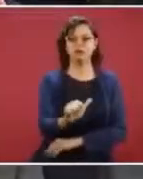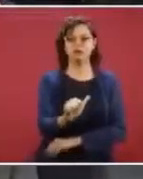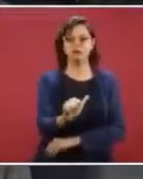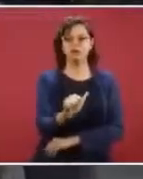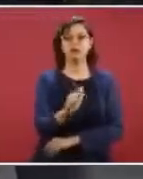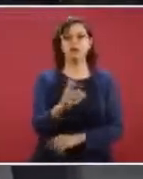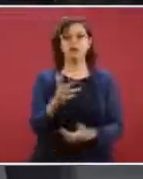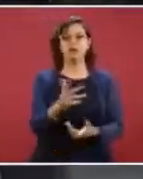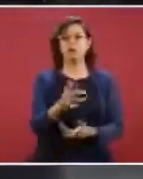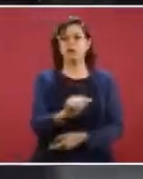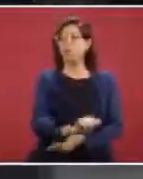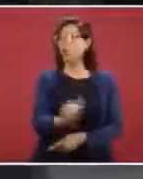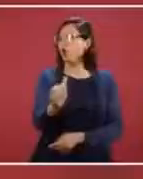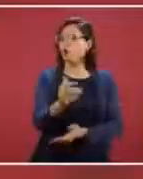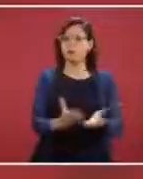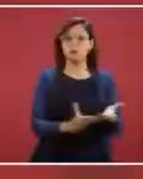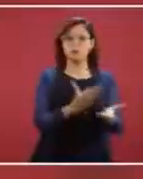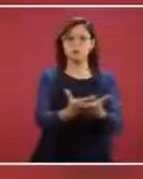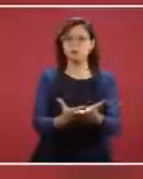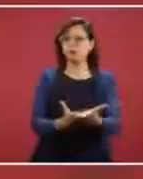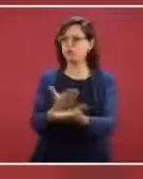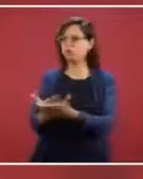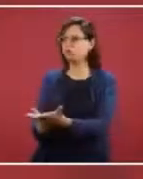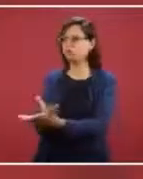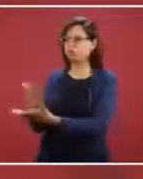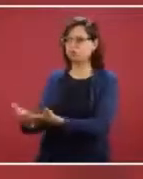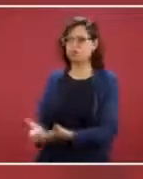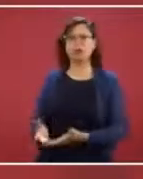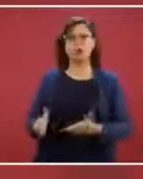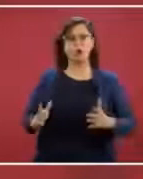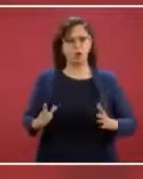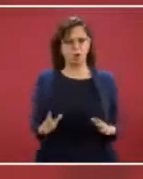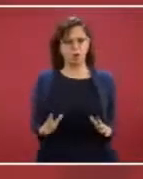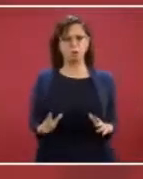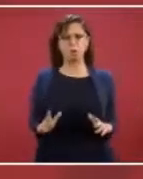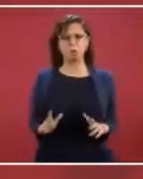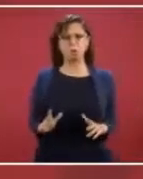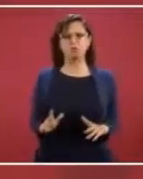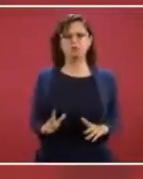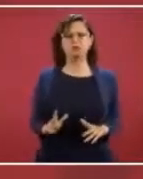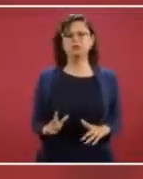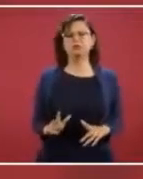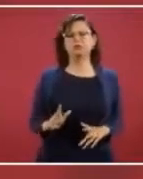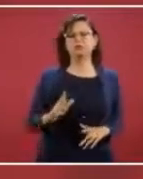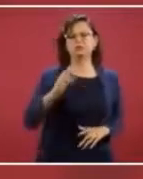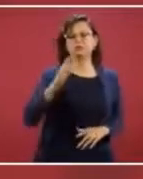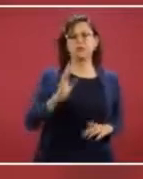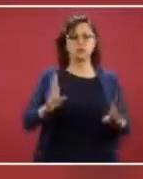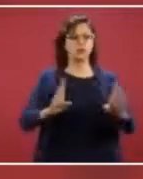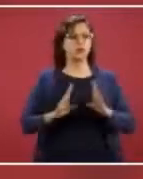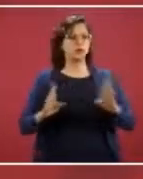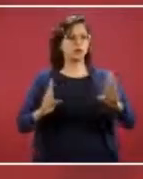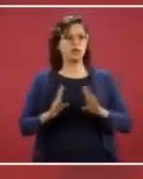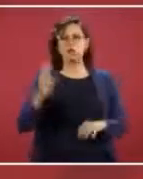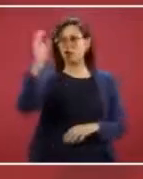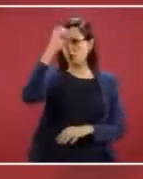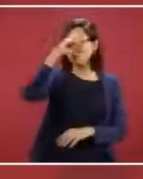hubieron otras propuestas. Yo respeto mucho la opinión de los mandos militares,